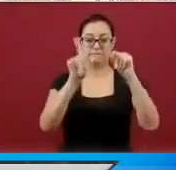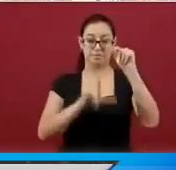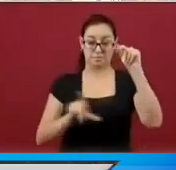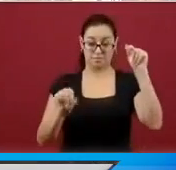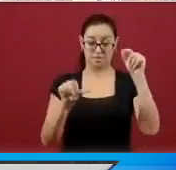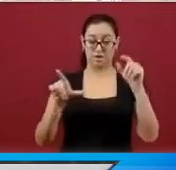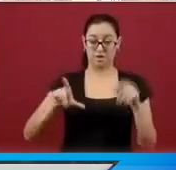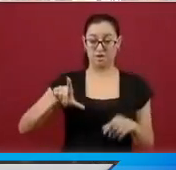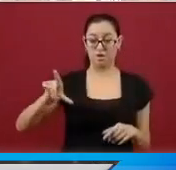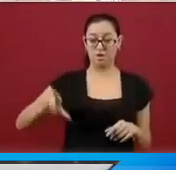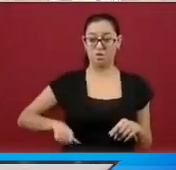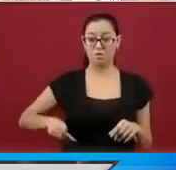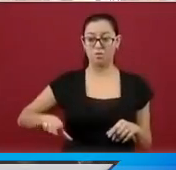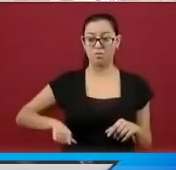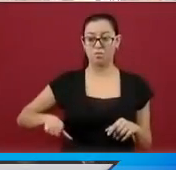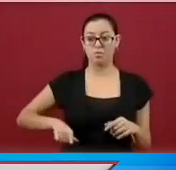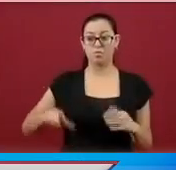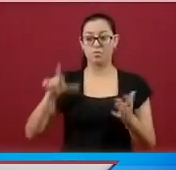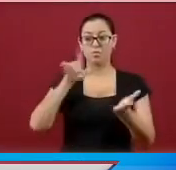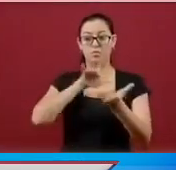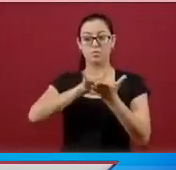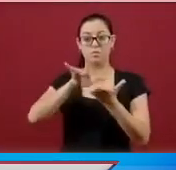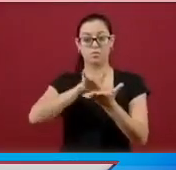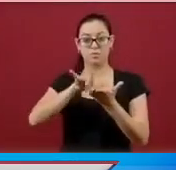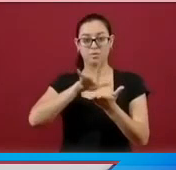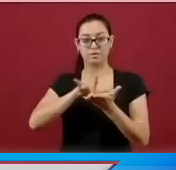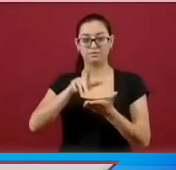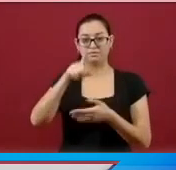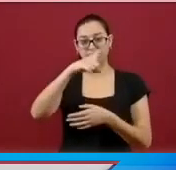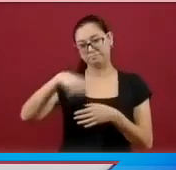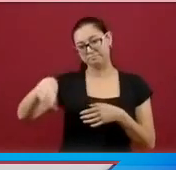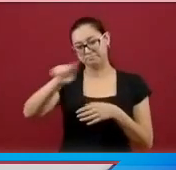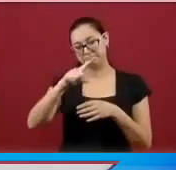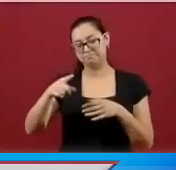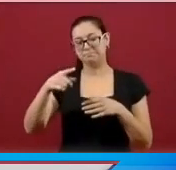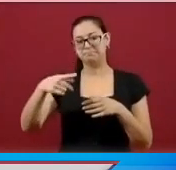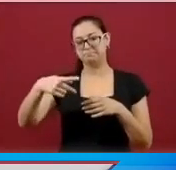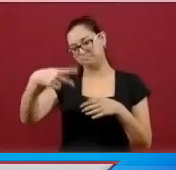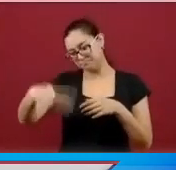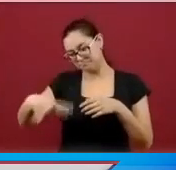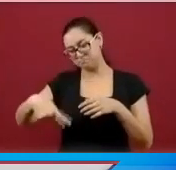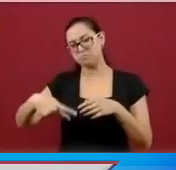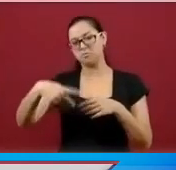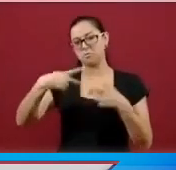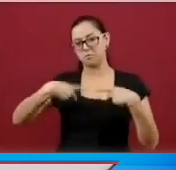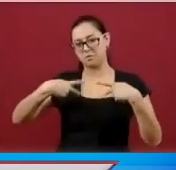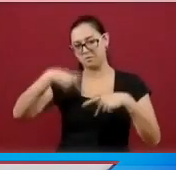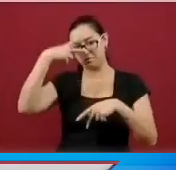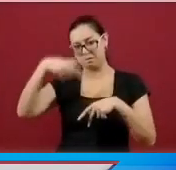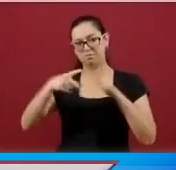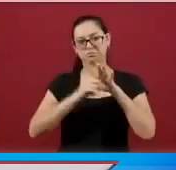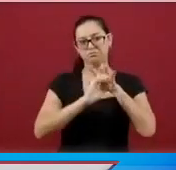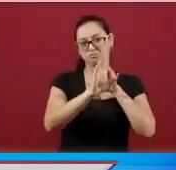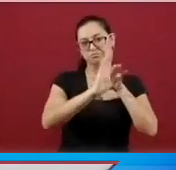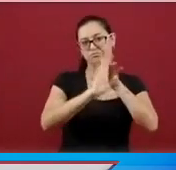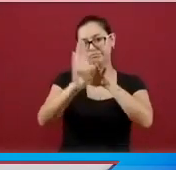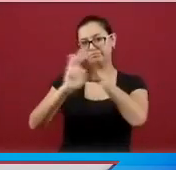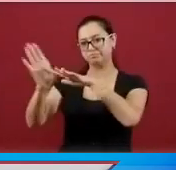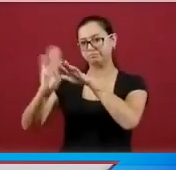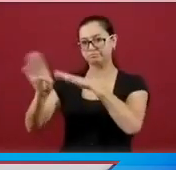República a nuestros paisanos migrantes,